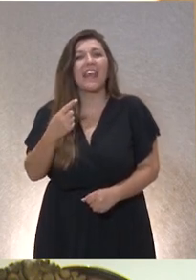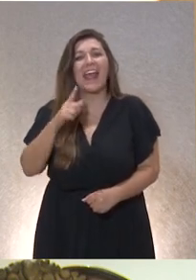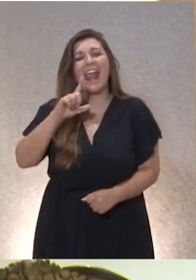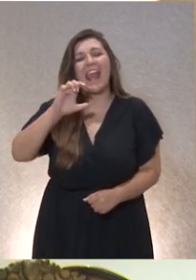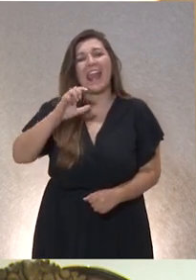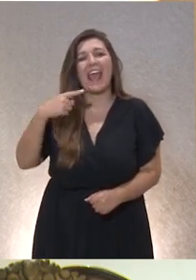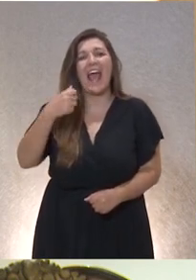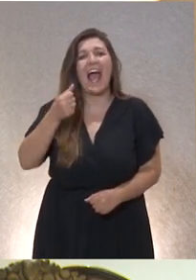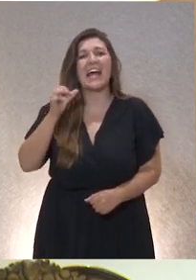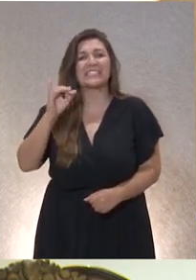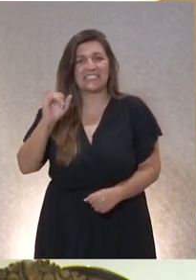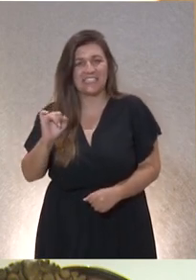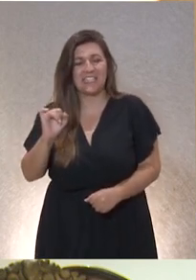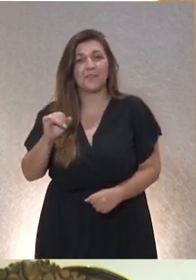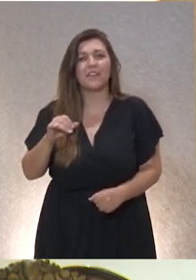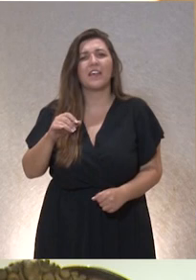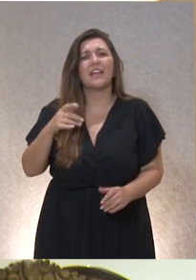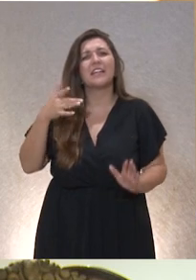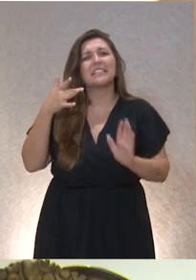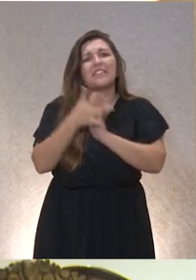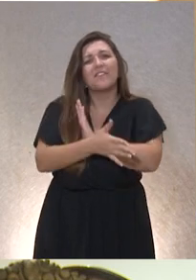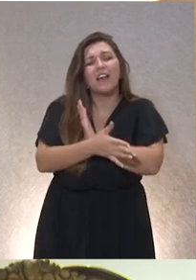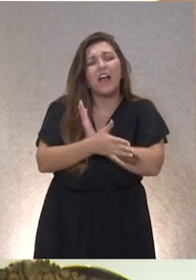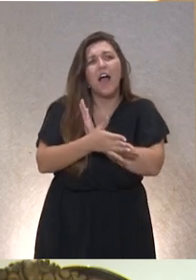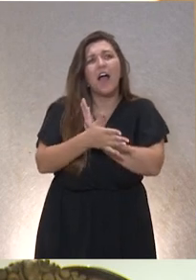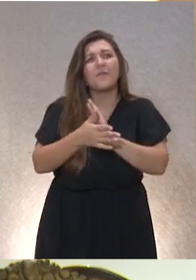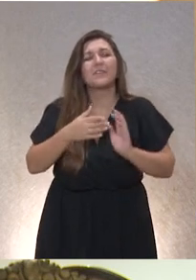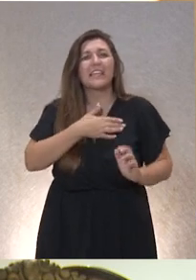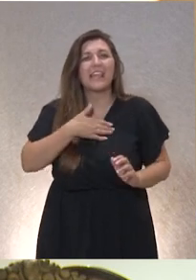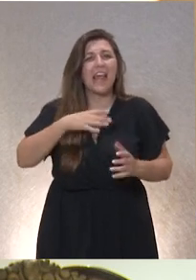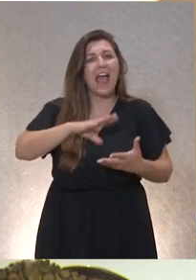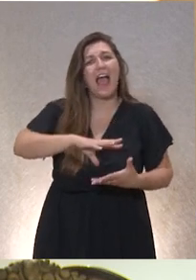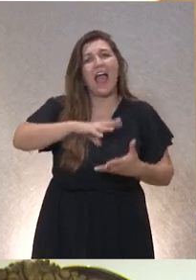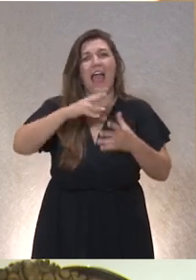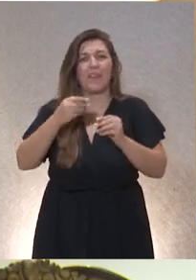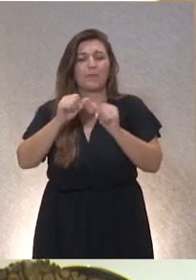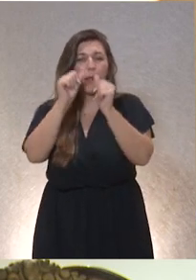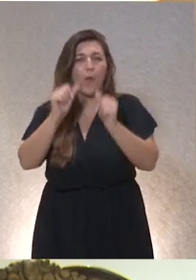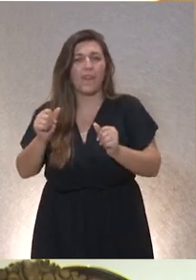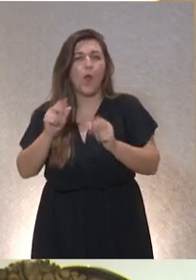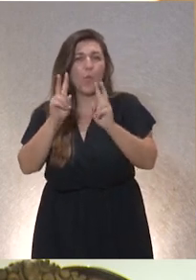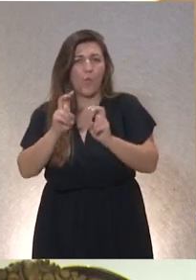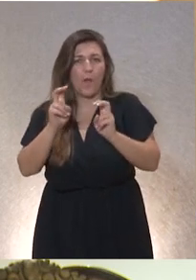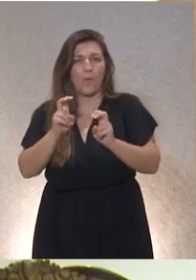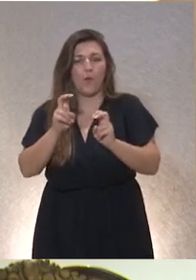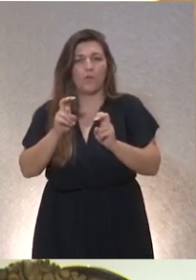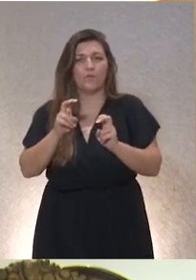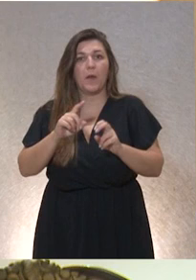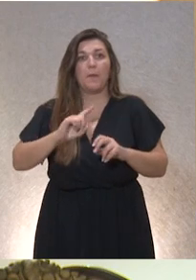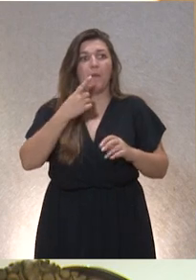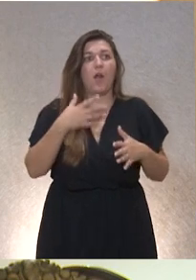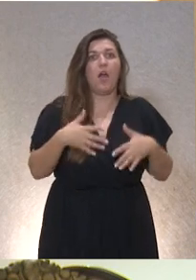Legacy tratan de adaptarse a ese nuevo modelo con un éxito desigual primero asombro luego